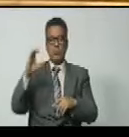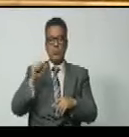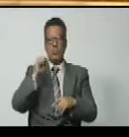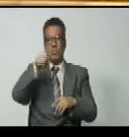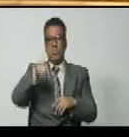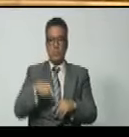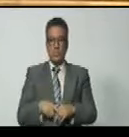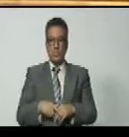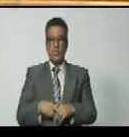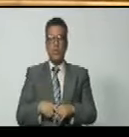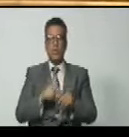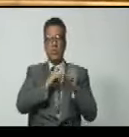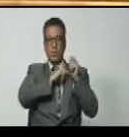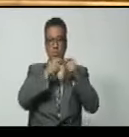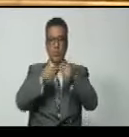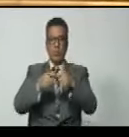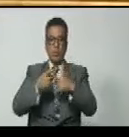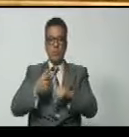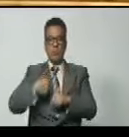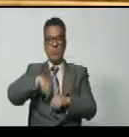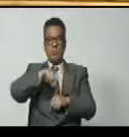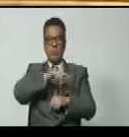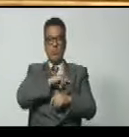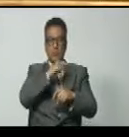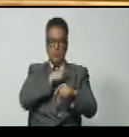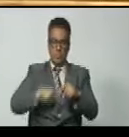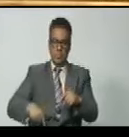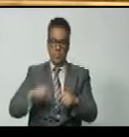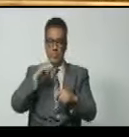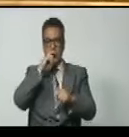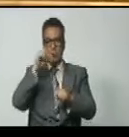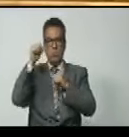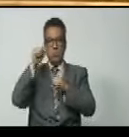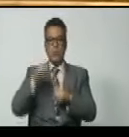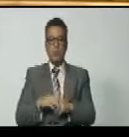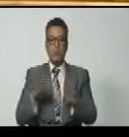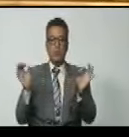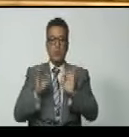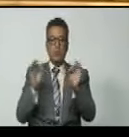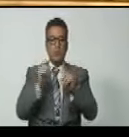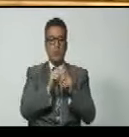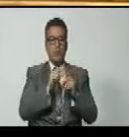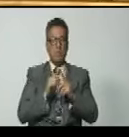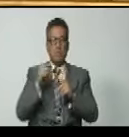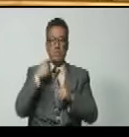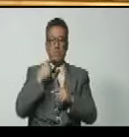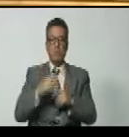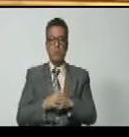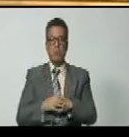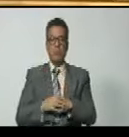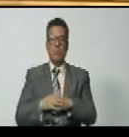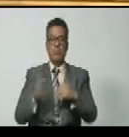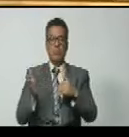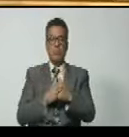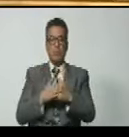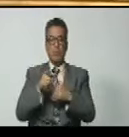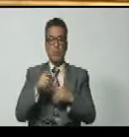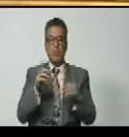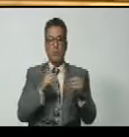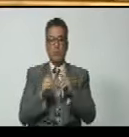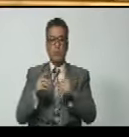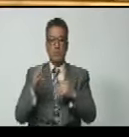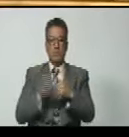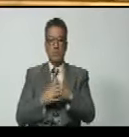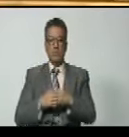tarea que le asigna el presidente Nicolás Maduro. No hay nadie más anotado en derecho de palabra. Se va a cerrar el debate.